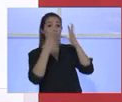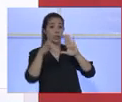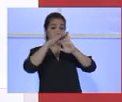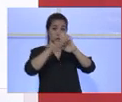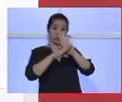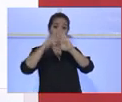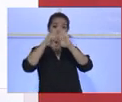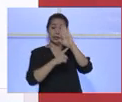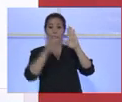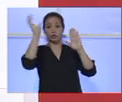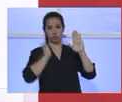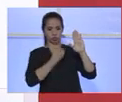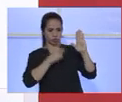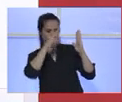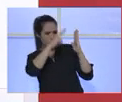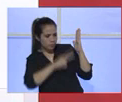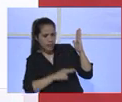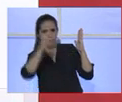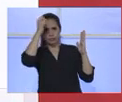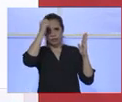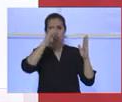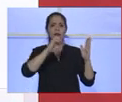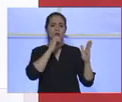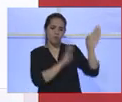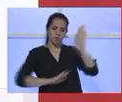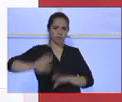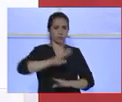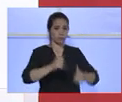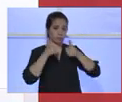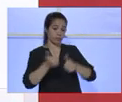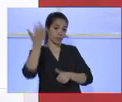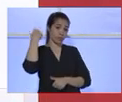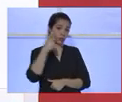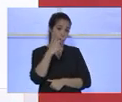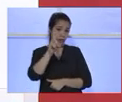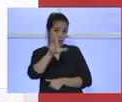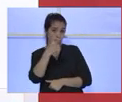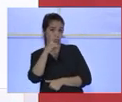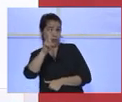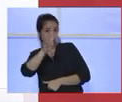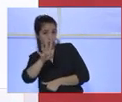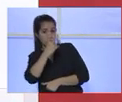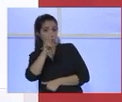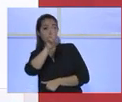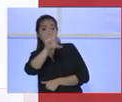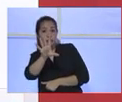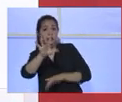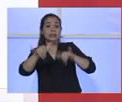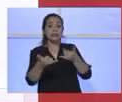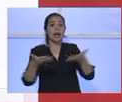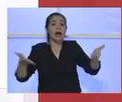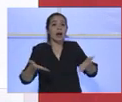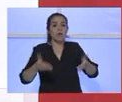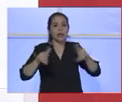cuánto debemos crecer. Ese plan se terminó con datos del 2013, del 2014, en el 2015. Hoy la OASI, con